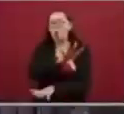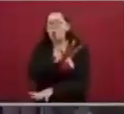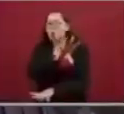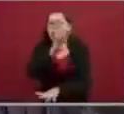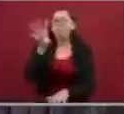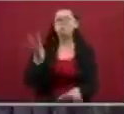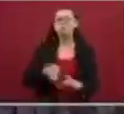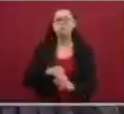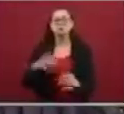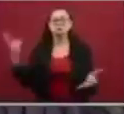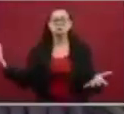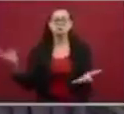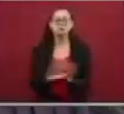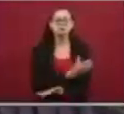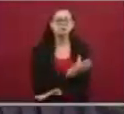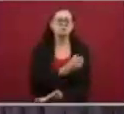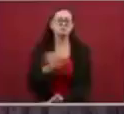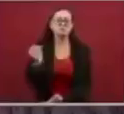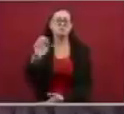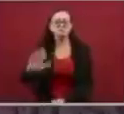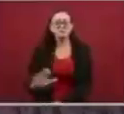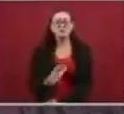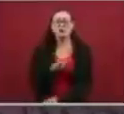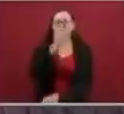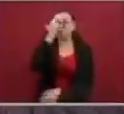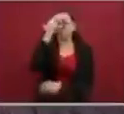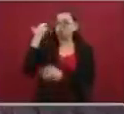de nuestros antepasados,